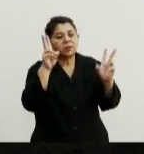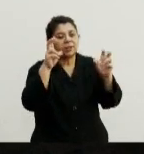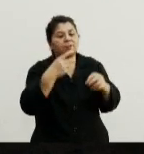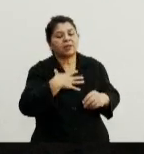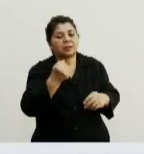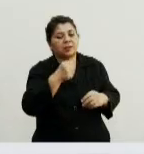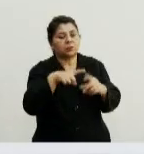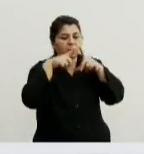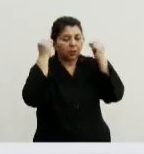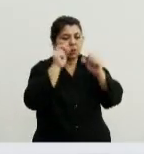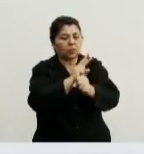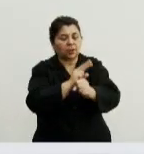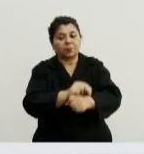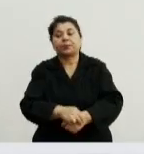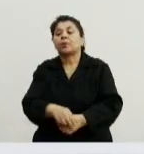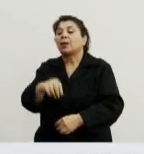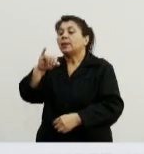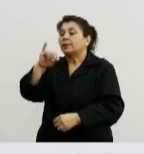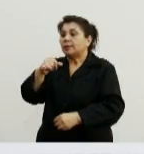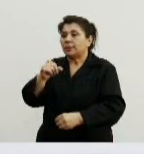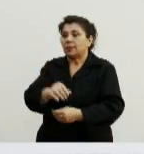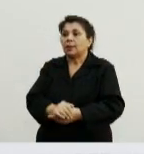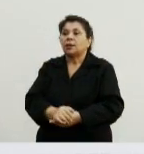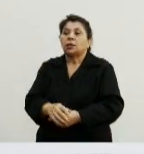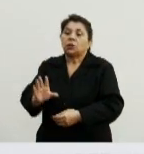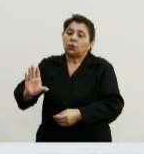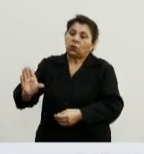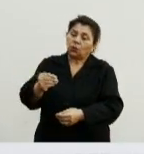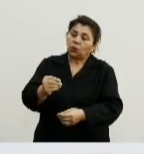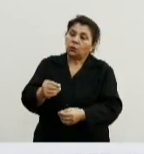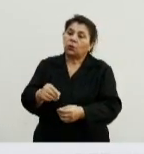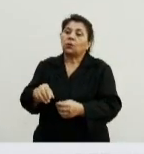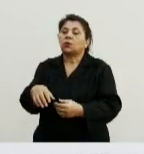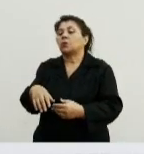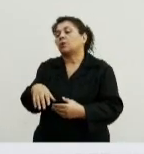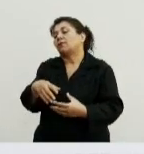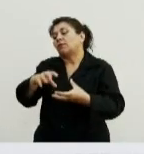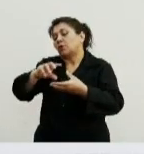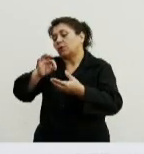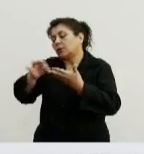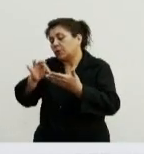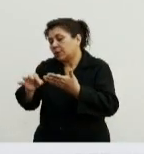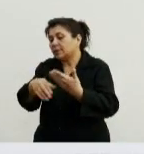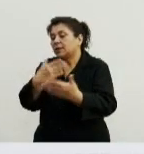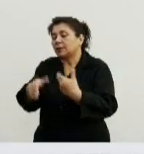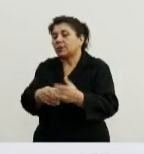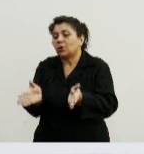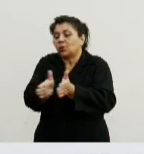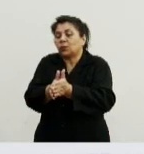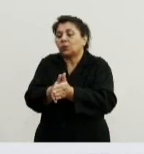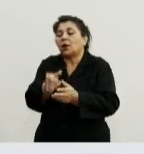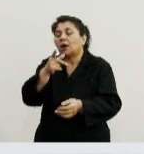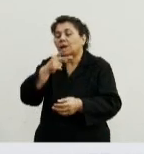si se estará efectivamente se están realizando distintos tipos de operativos con los inspectores de subsecretaría de trabajo